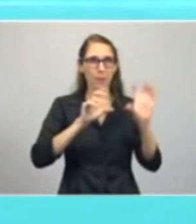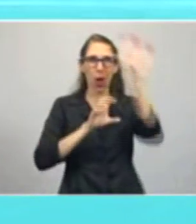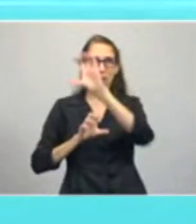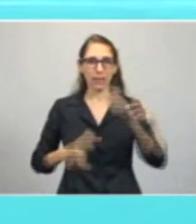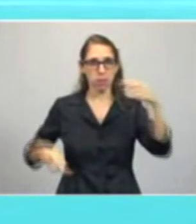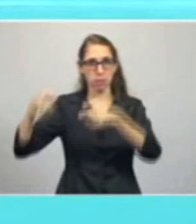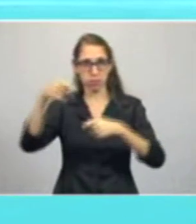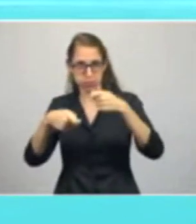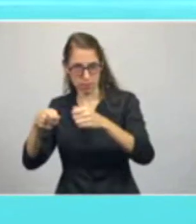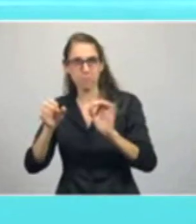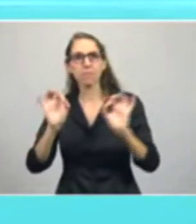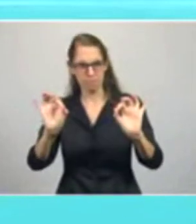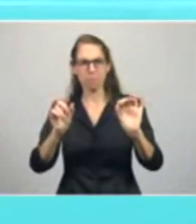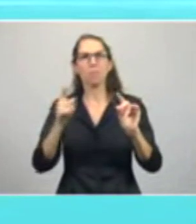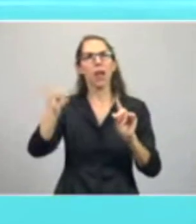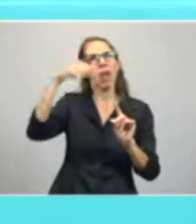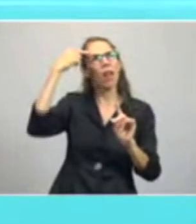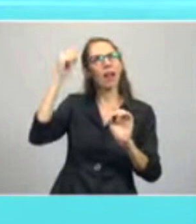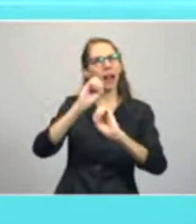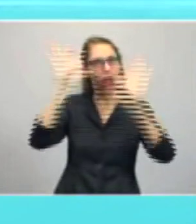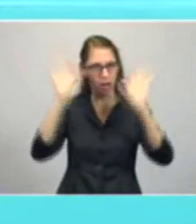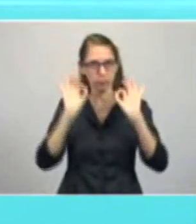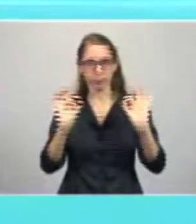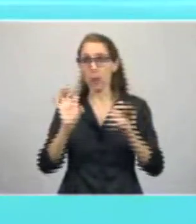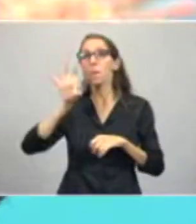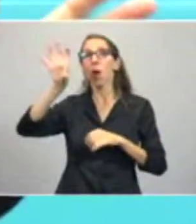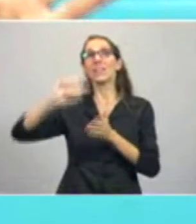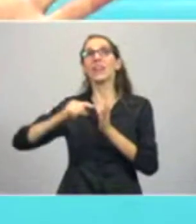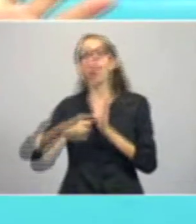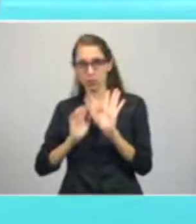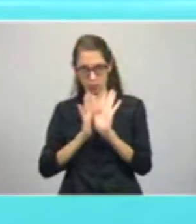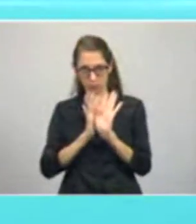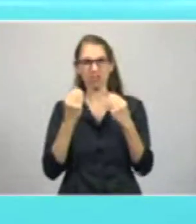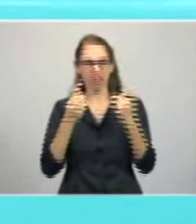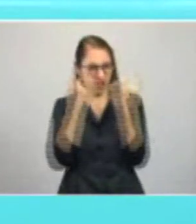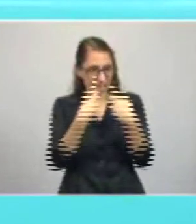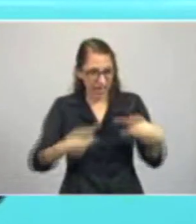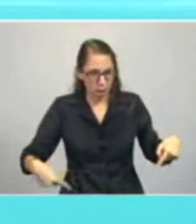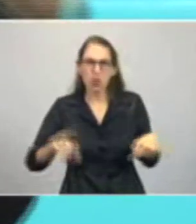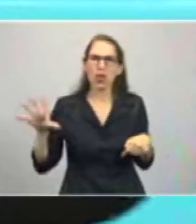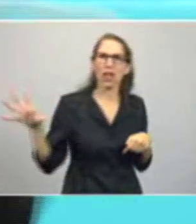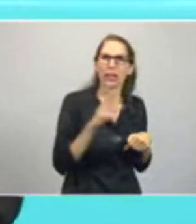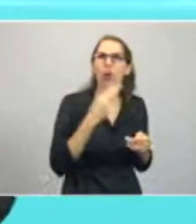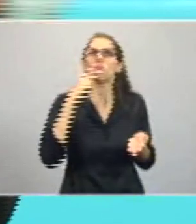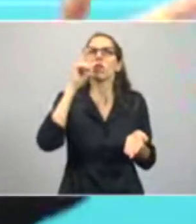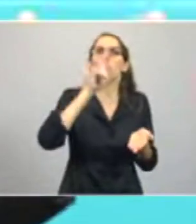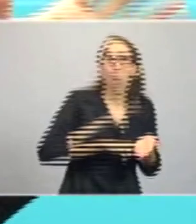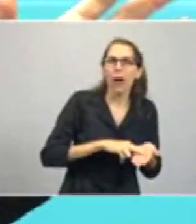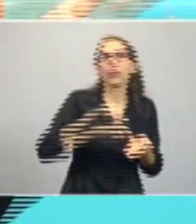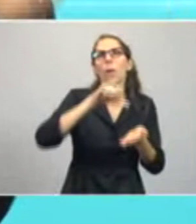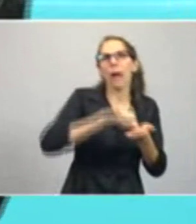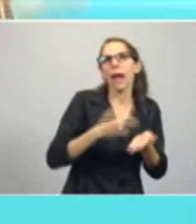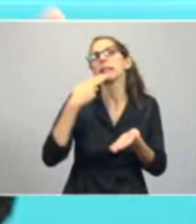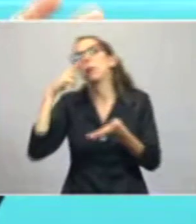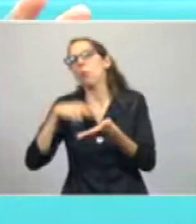la Provincia de Buenos Aires de todos esos recursos, de todos, incluidos retenciones, impuesto país, todos los